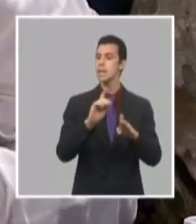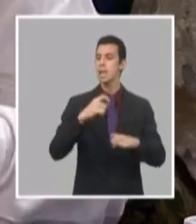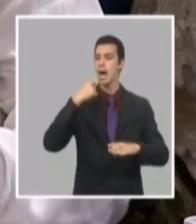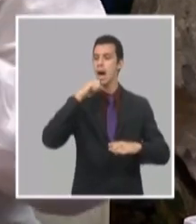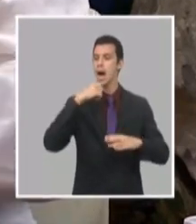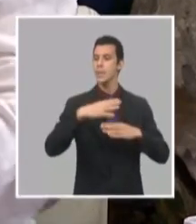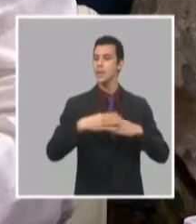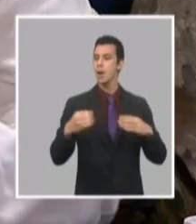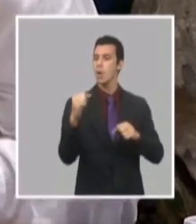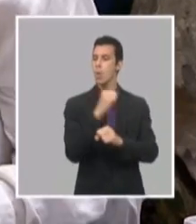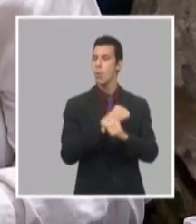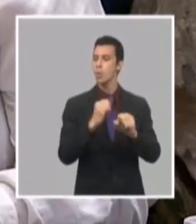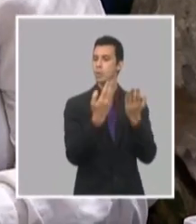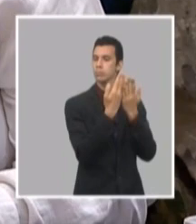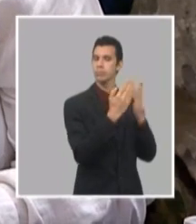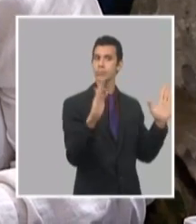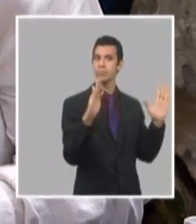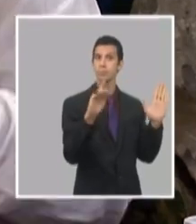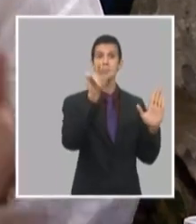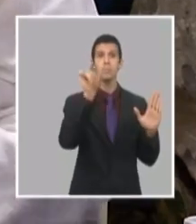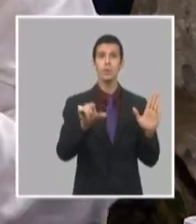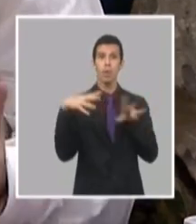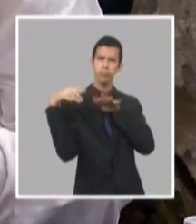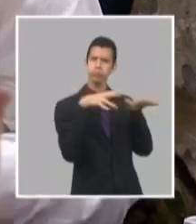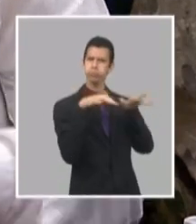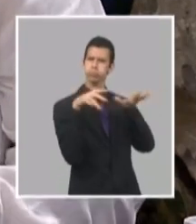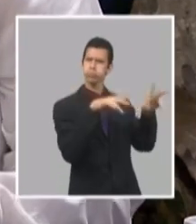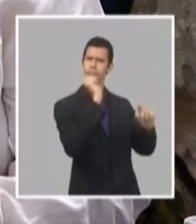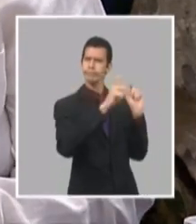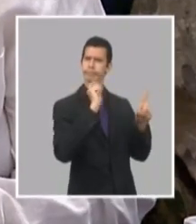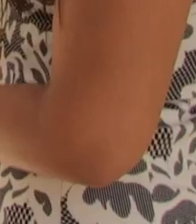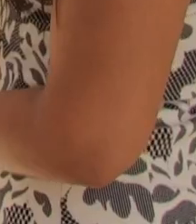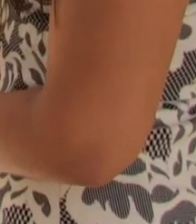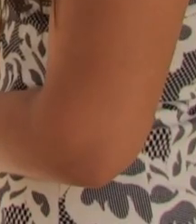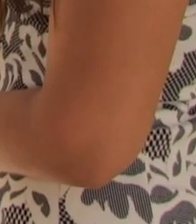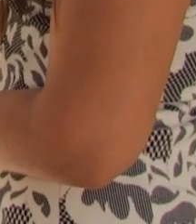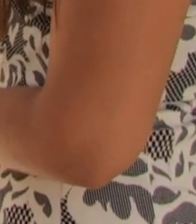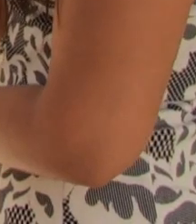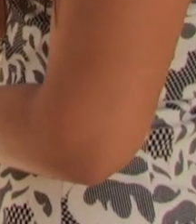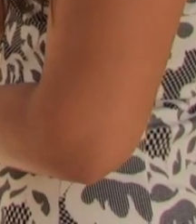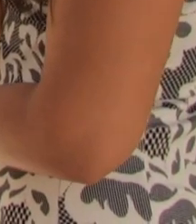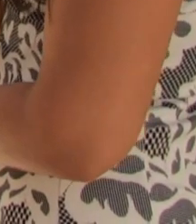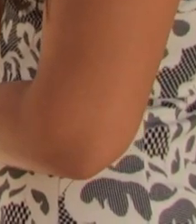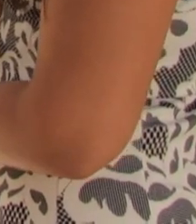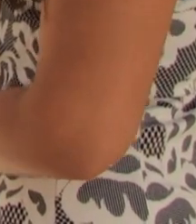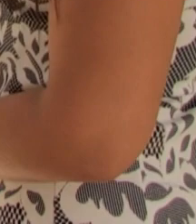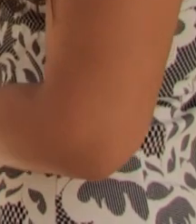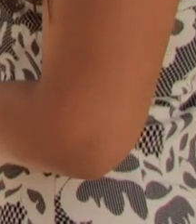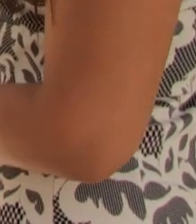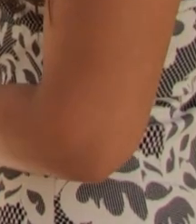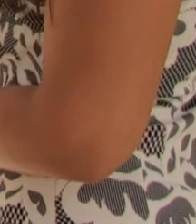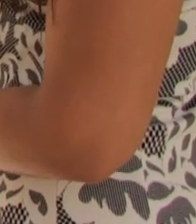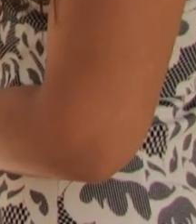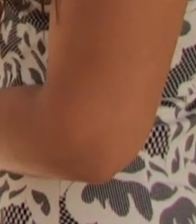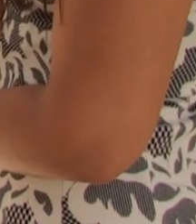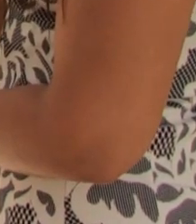una demanda que adquiere el producto en divisa y hoy el nivel de oferta es cero la isla continuará la venta de alimentos